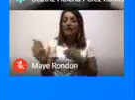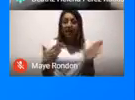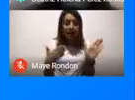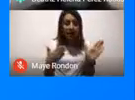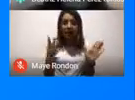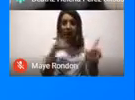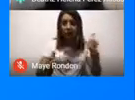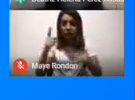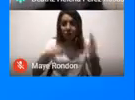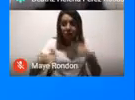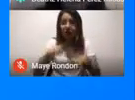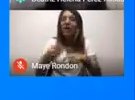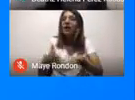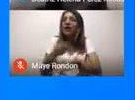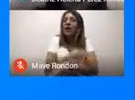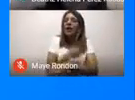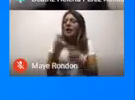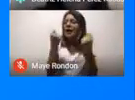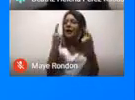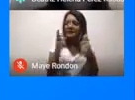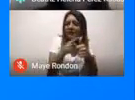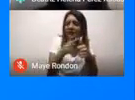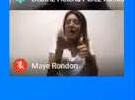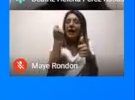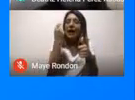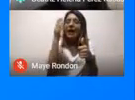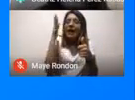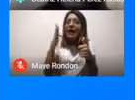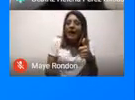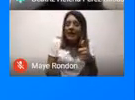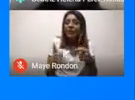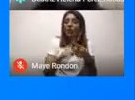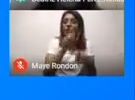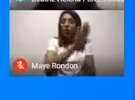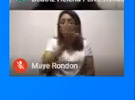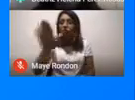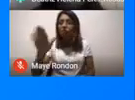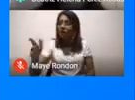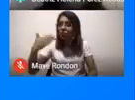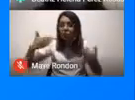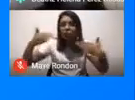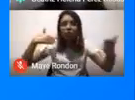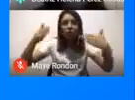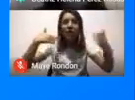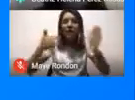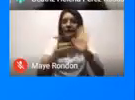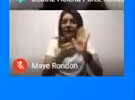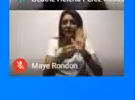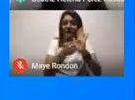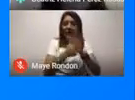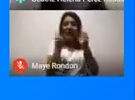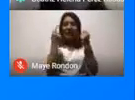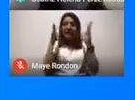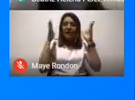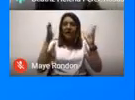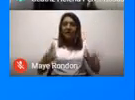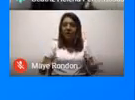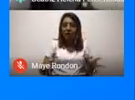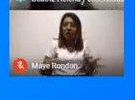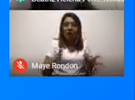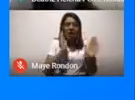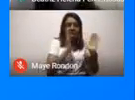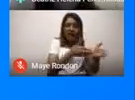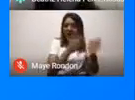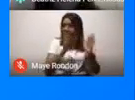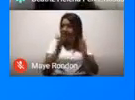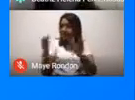primero tenemos que partir por entenderlo. Y ustedes ya hicieron como todo un recorrido durante estas cátedras, entendiendo cada uno de esos